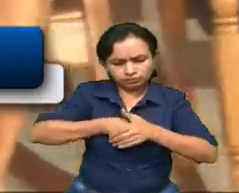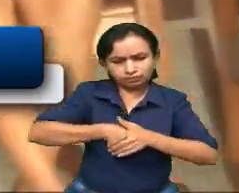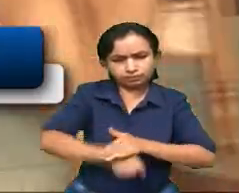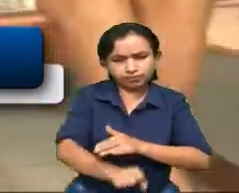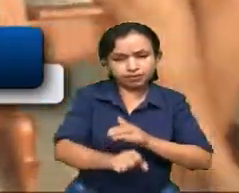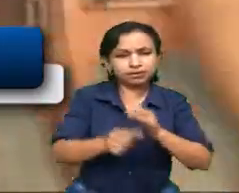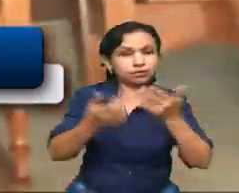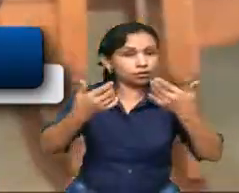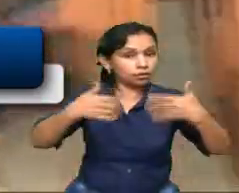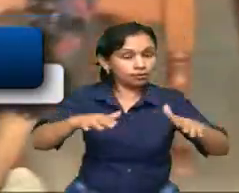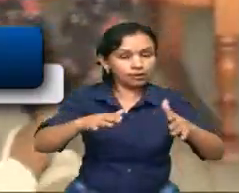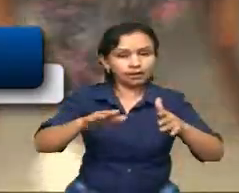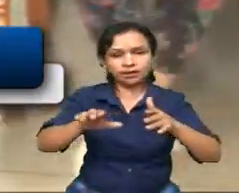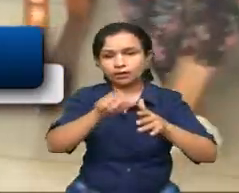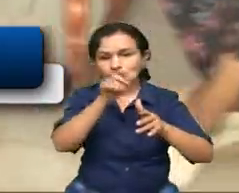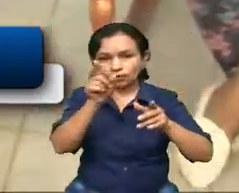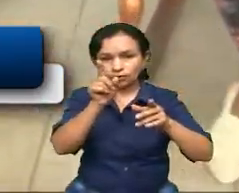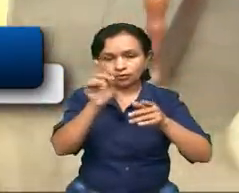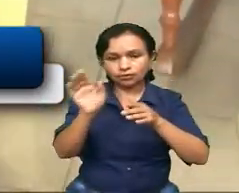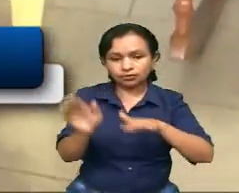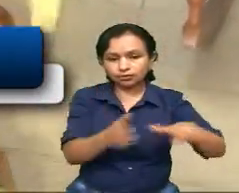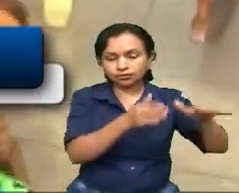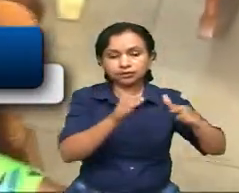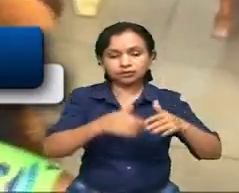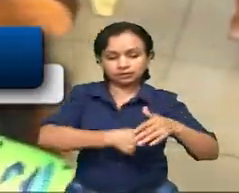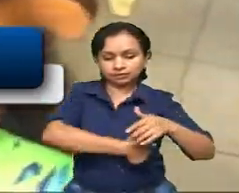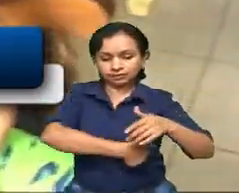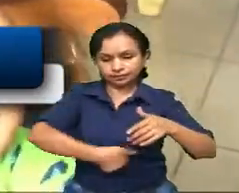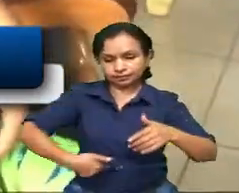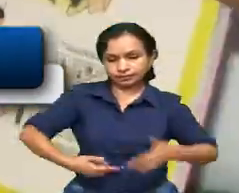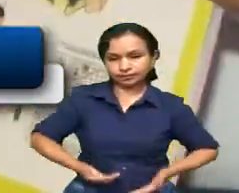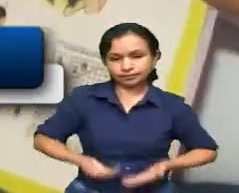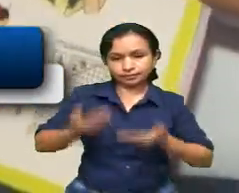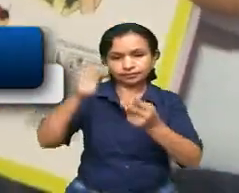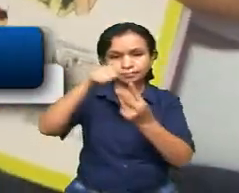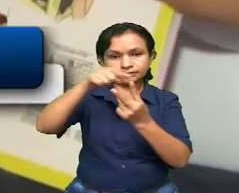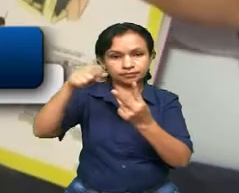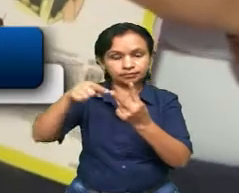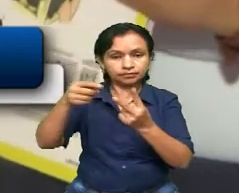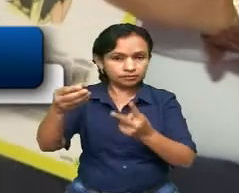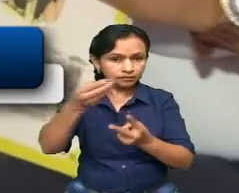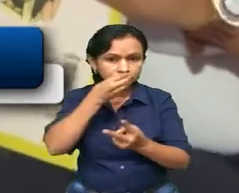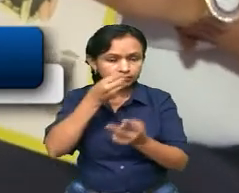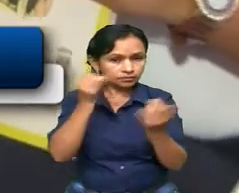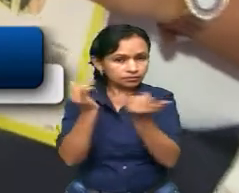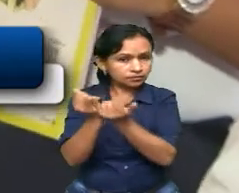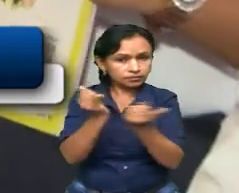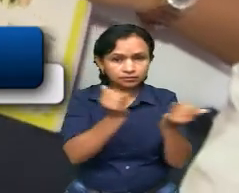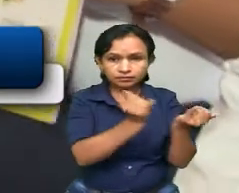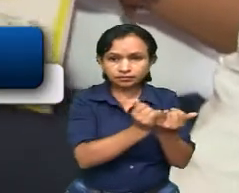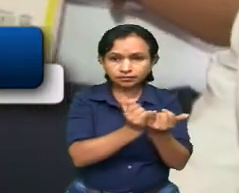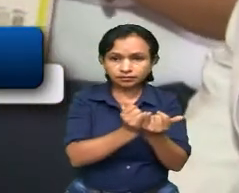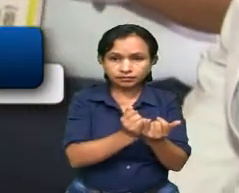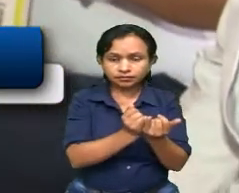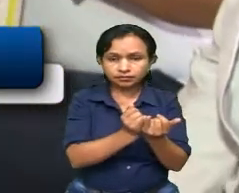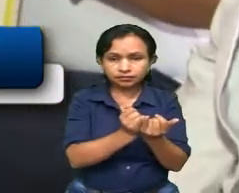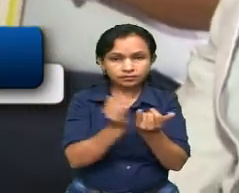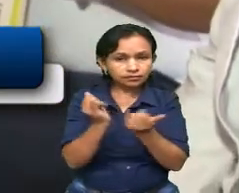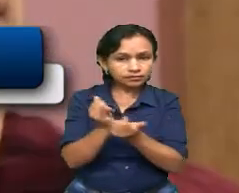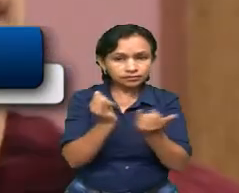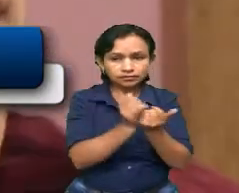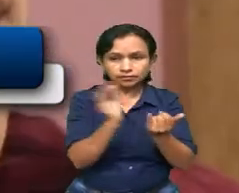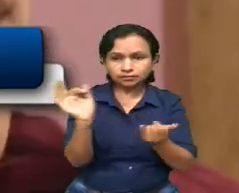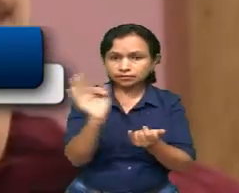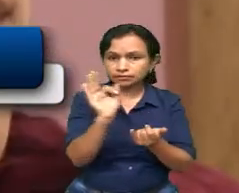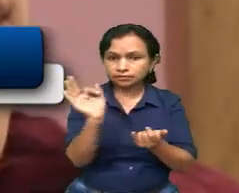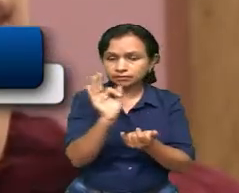pues, y está el parto que es por cesárea. ¿La alimentación debe ser la misma en estas dos formas